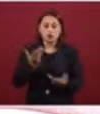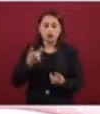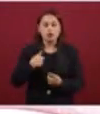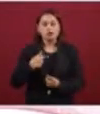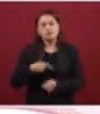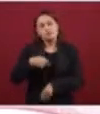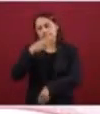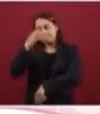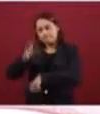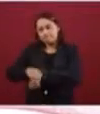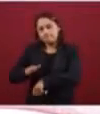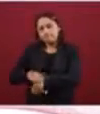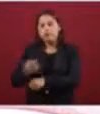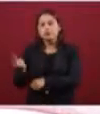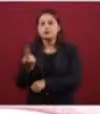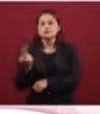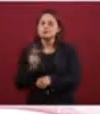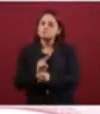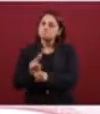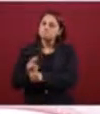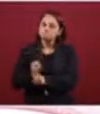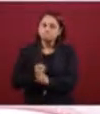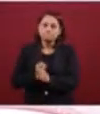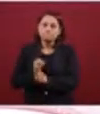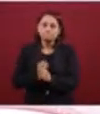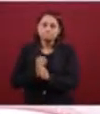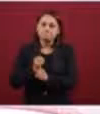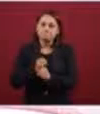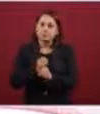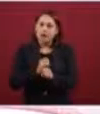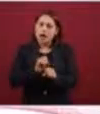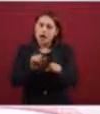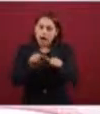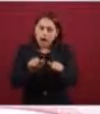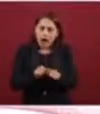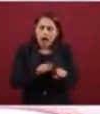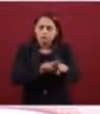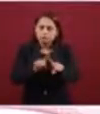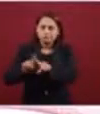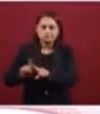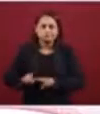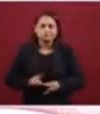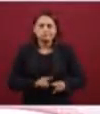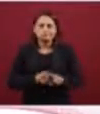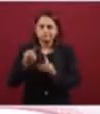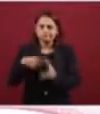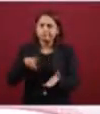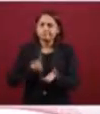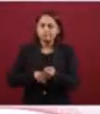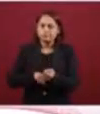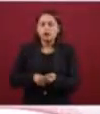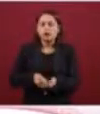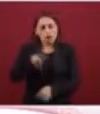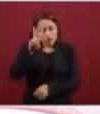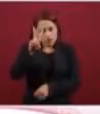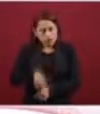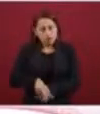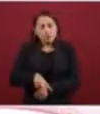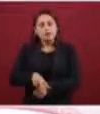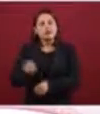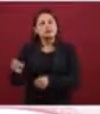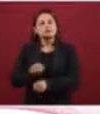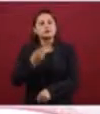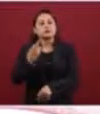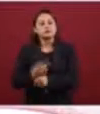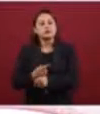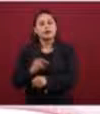auditorías en todos los ámbitos y la verdad es que hemos tenido todo el apoyo de la secretaria